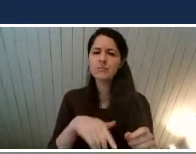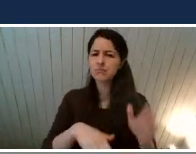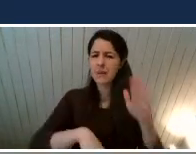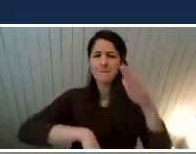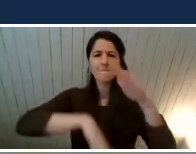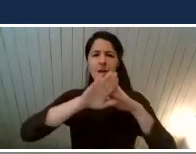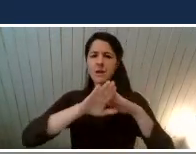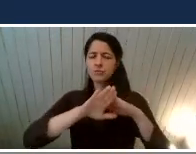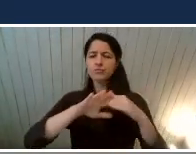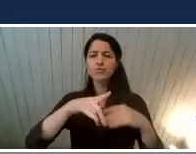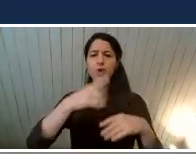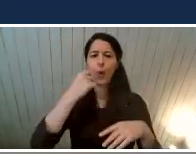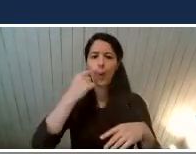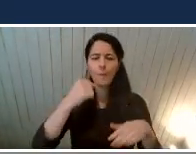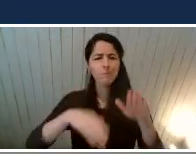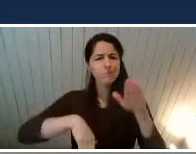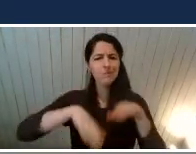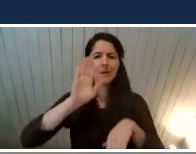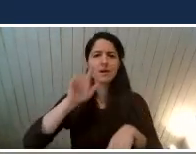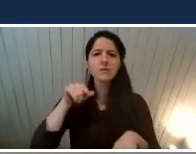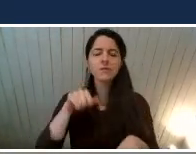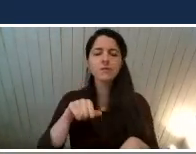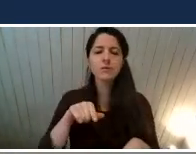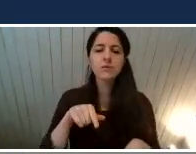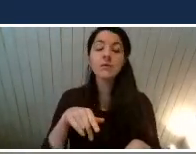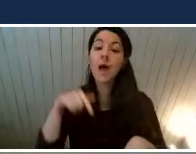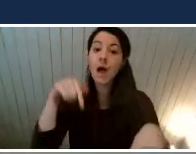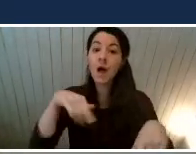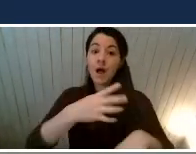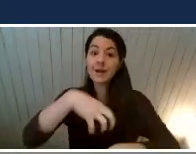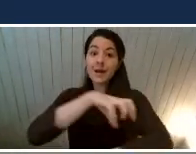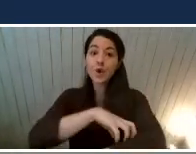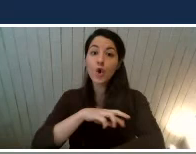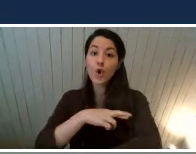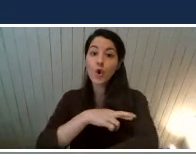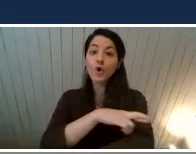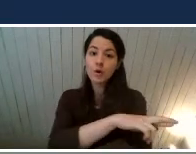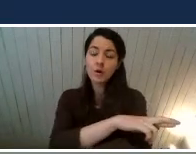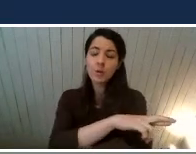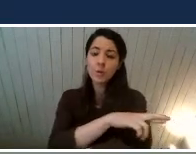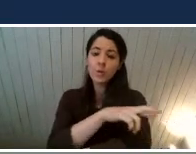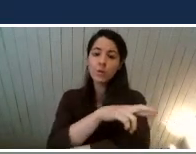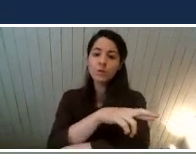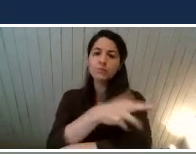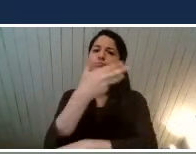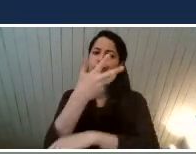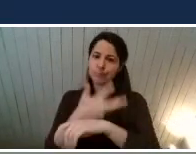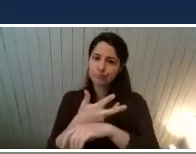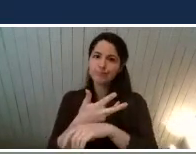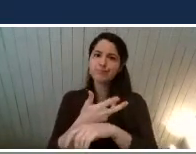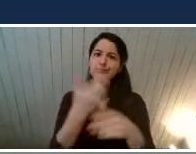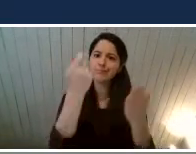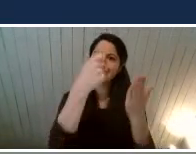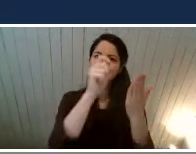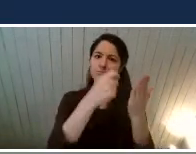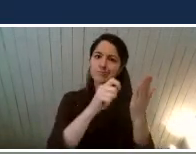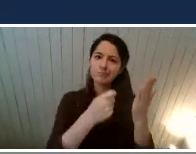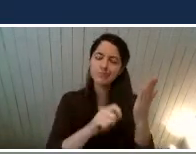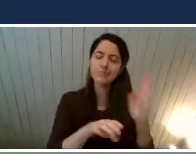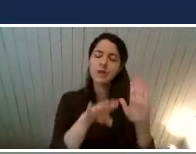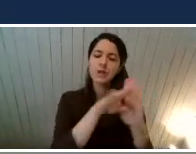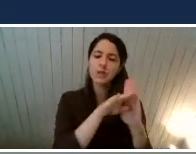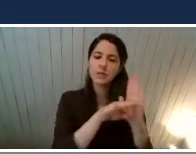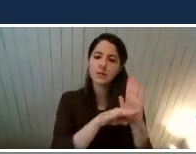de Los Ríos, donde existe un registro de cáncer que demuestra en comparación con las demás regiones que la región de